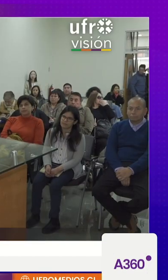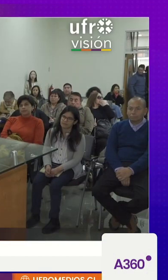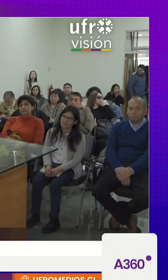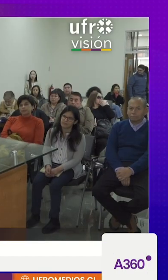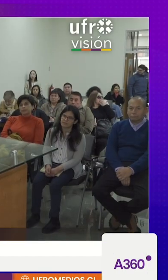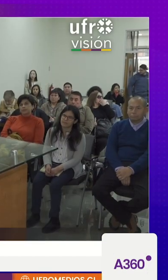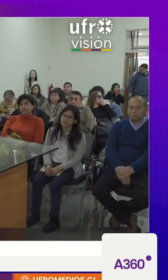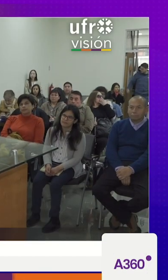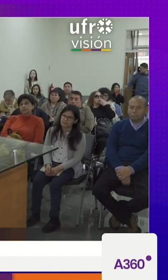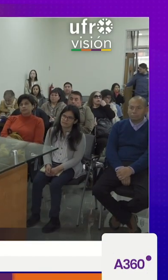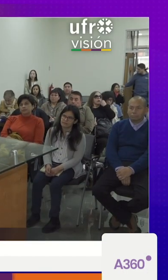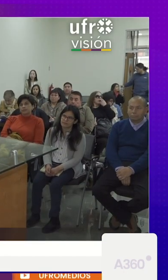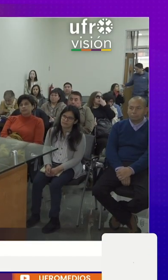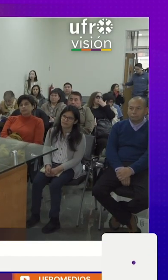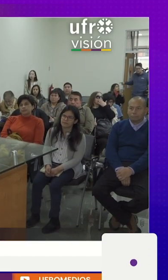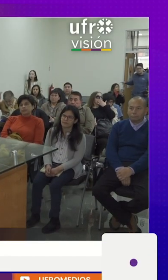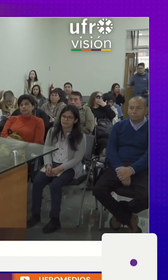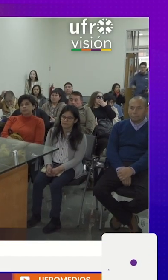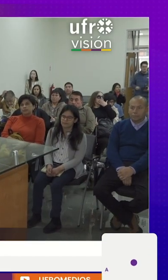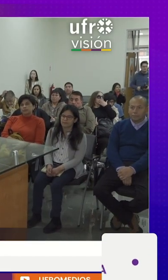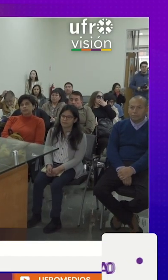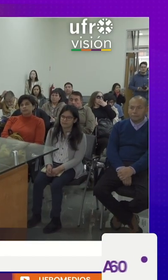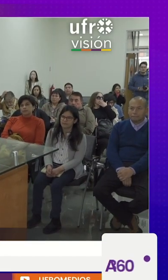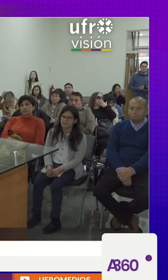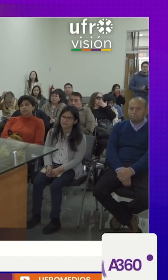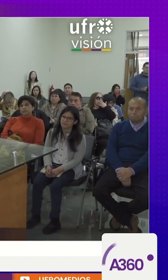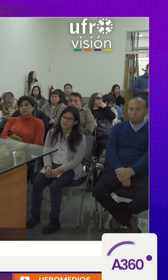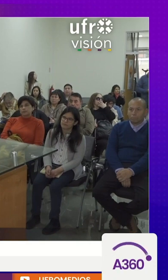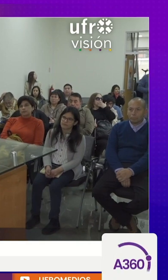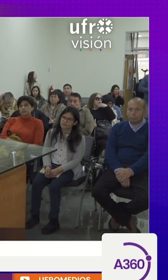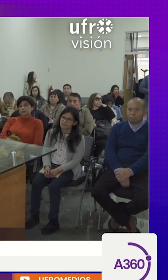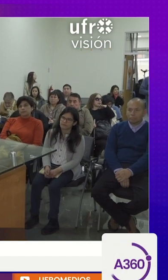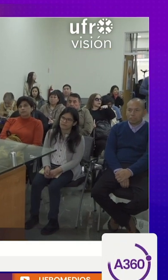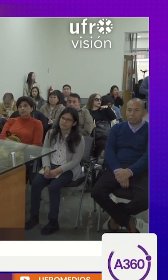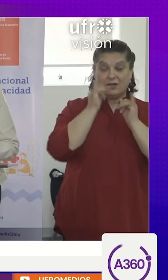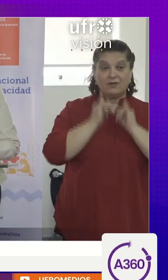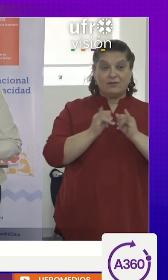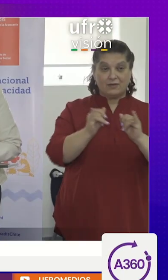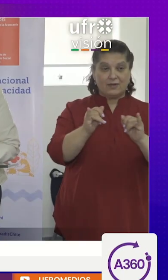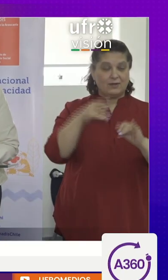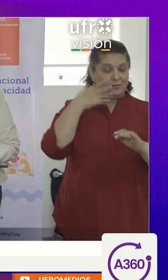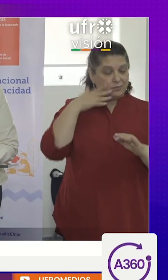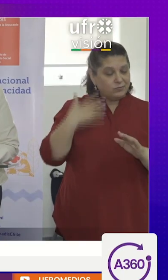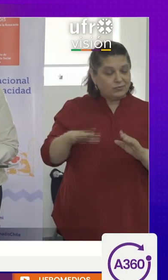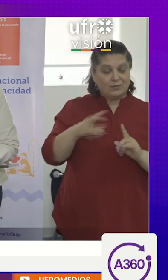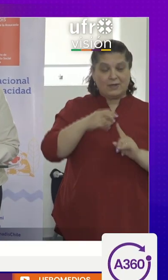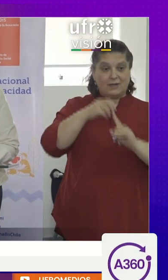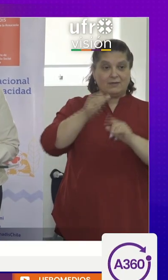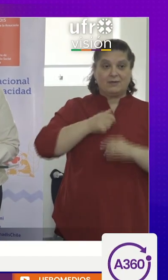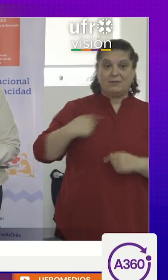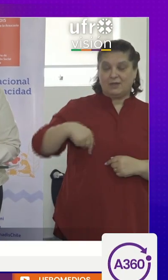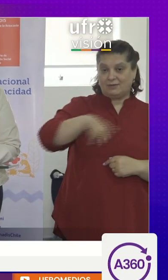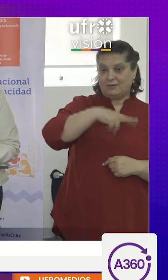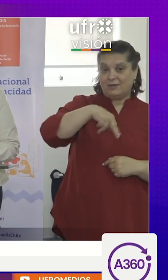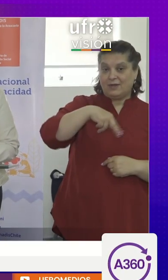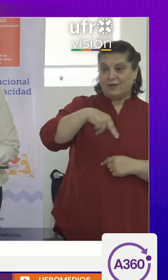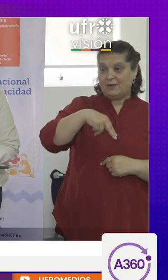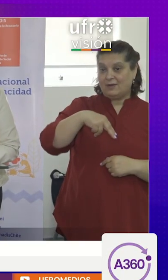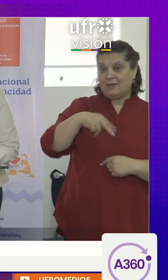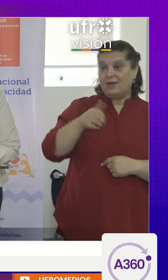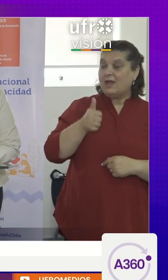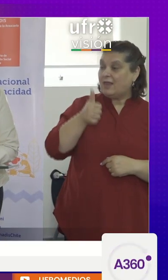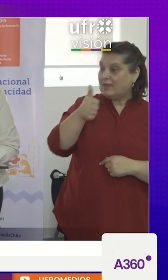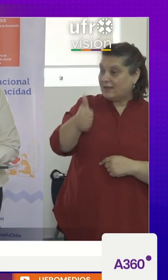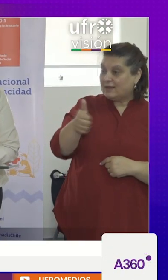trabajar, o si no, por último, en emprender. El Estado también podría promover el emprendimiento de las personas con discapacidad,